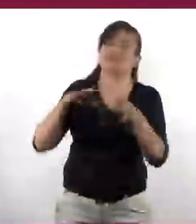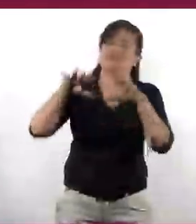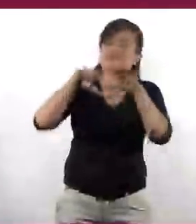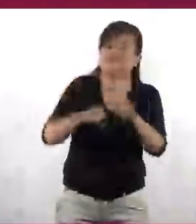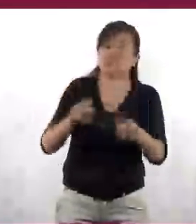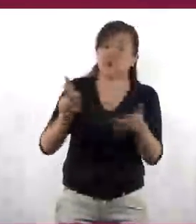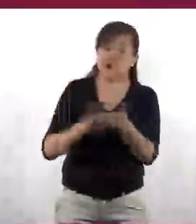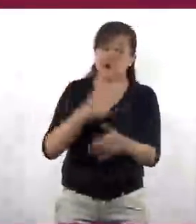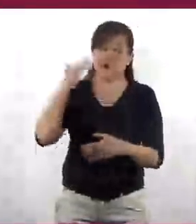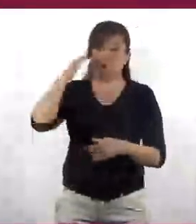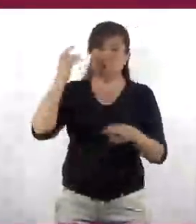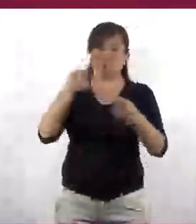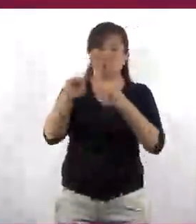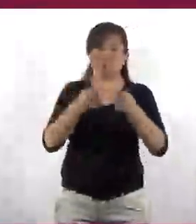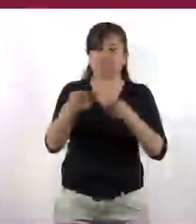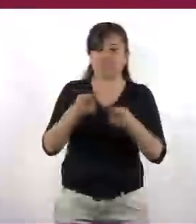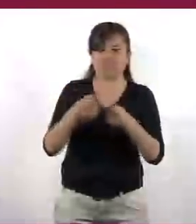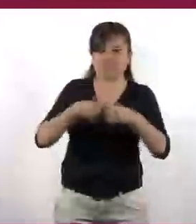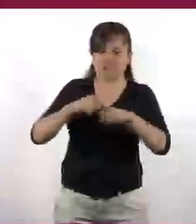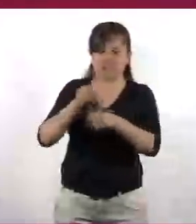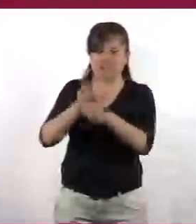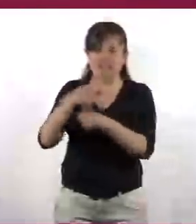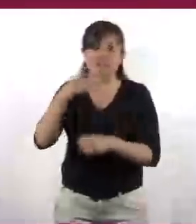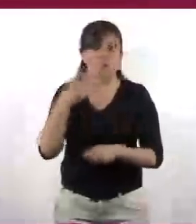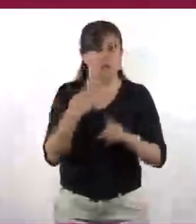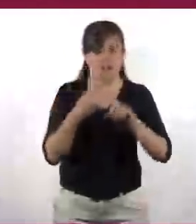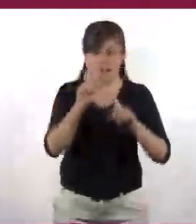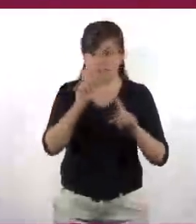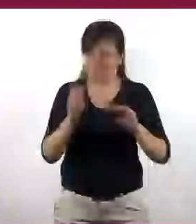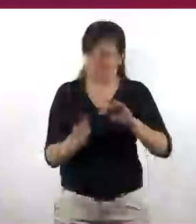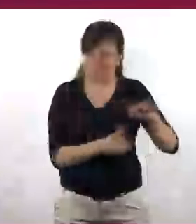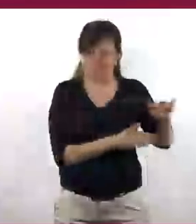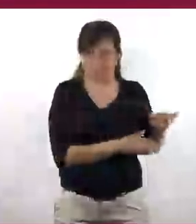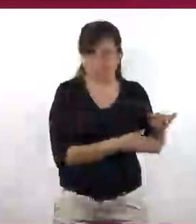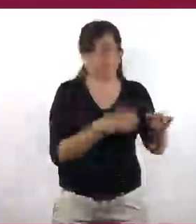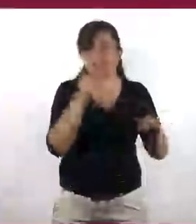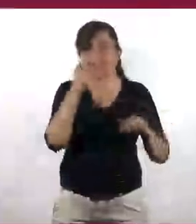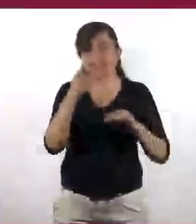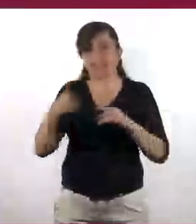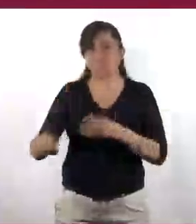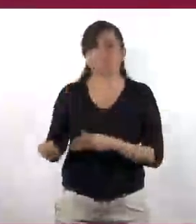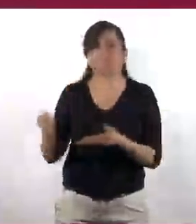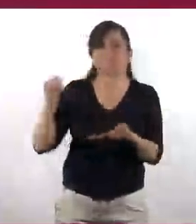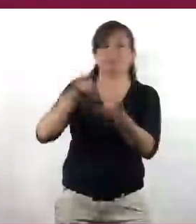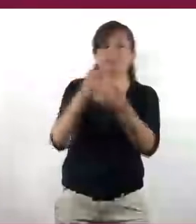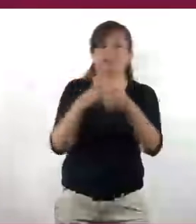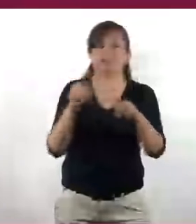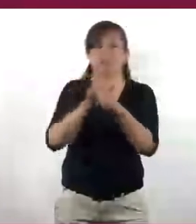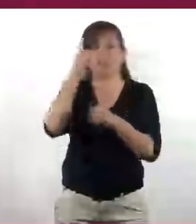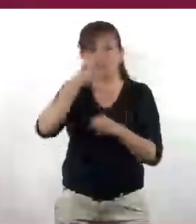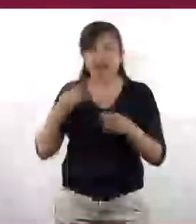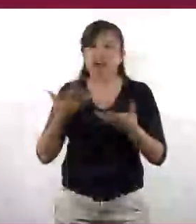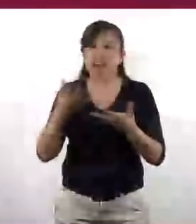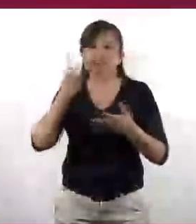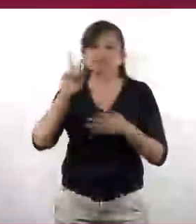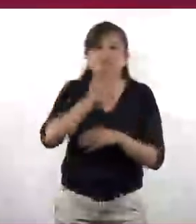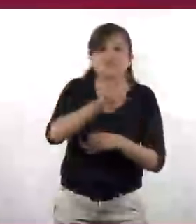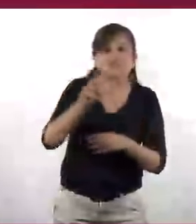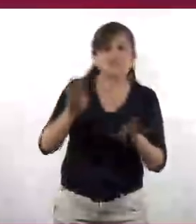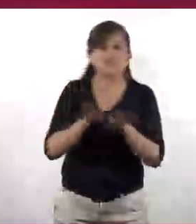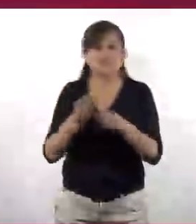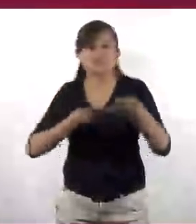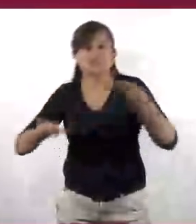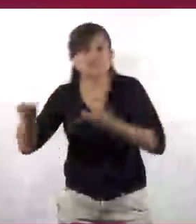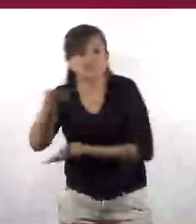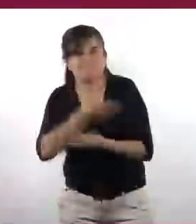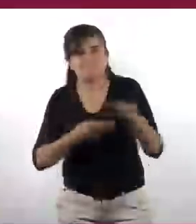la parte política. Esto va a provocar la autonomía regional y la vinculación de intereses particulares en cada